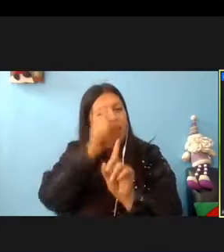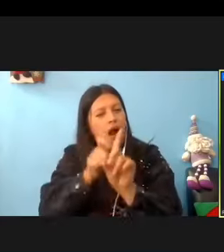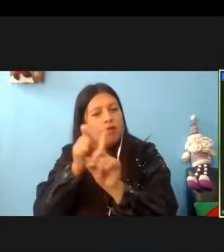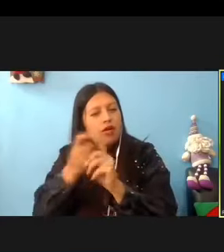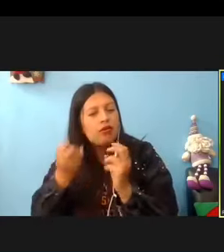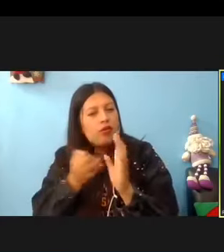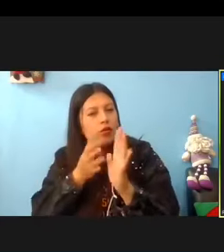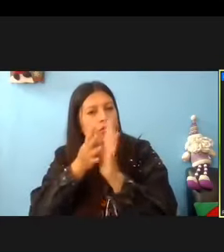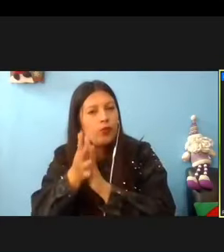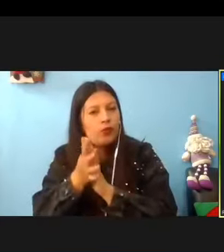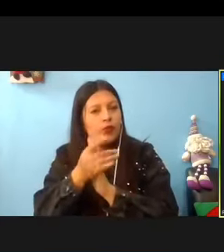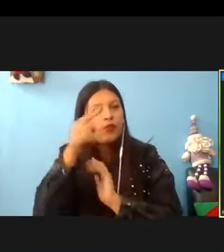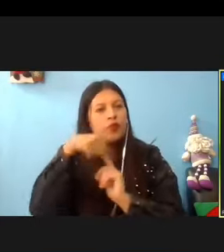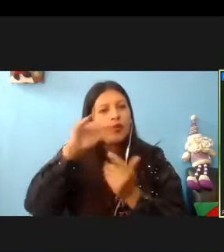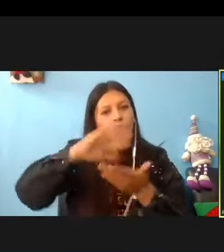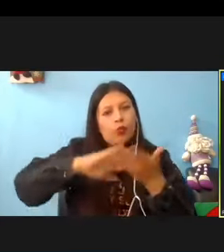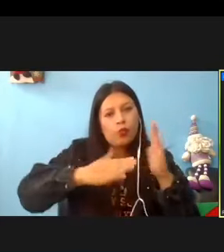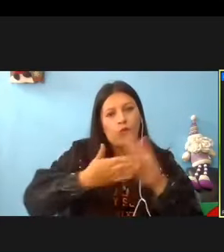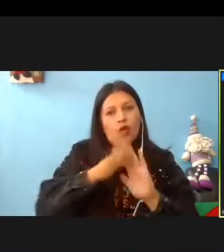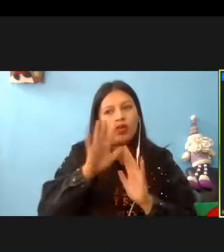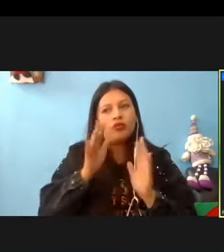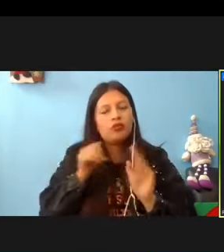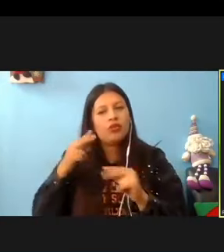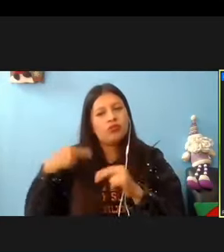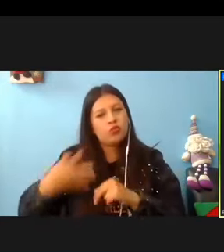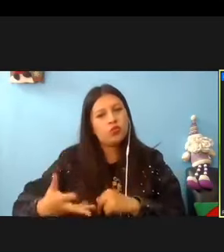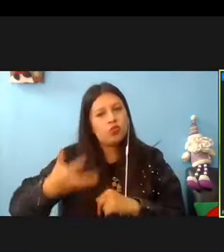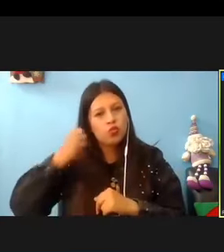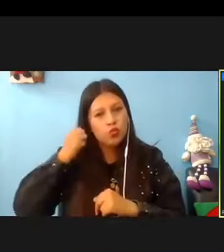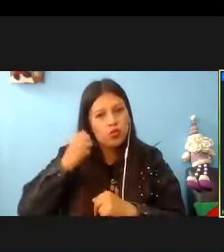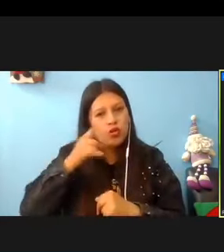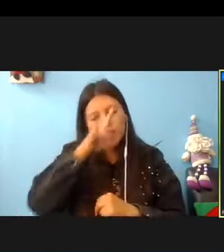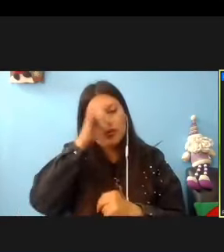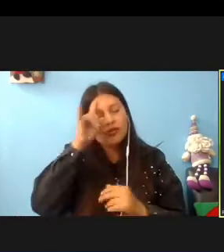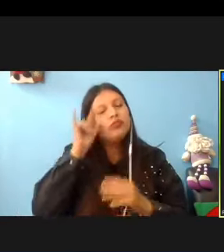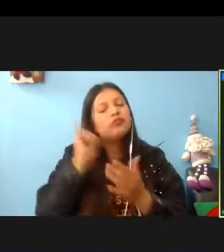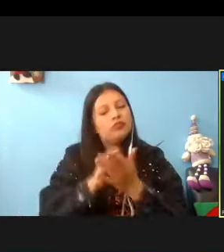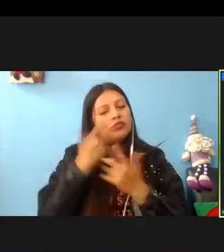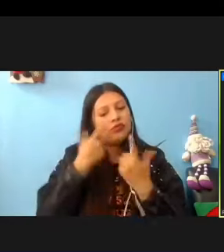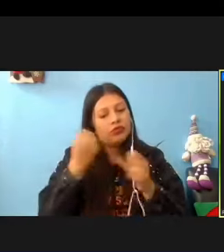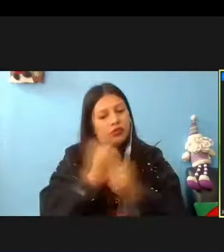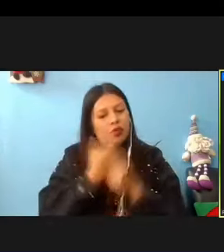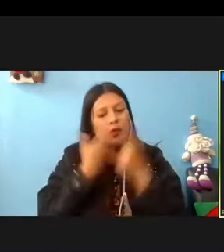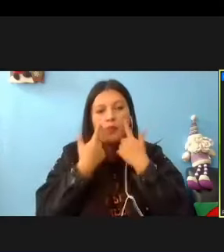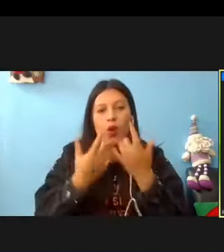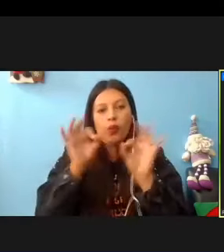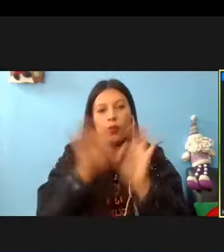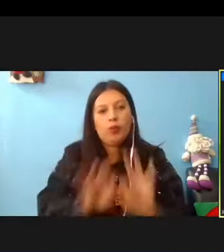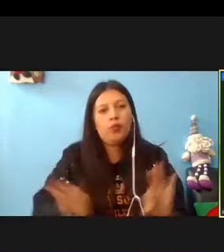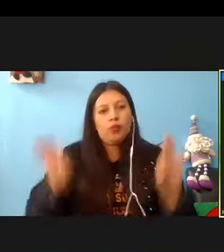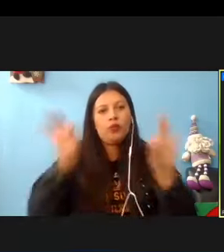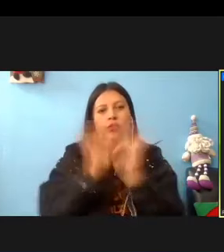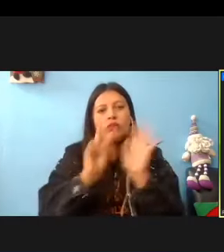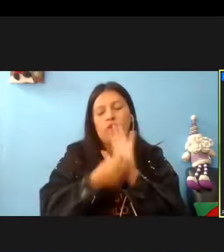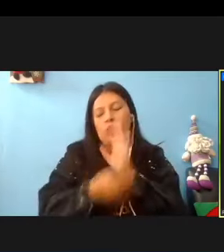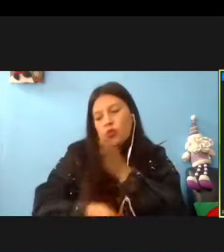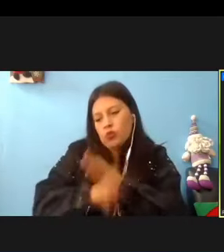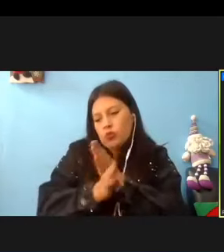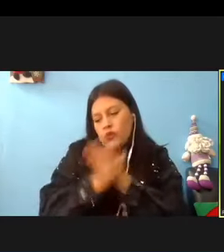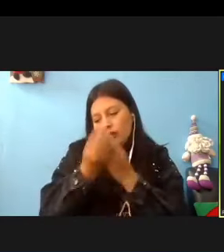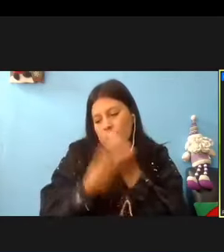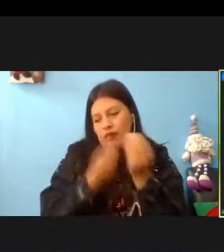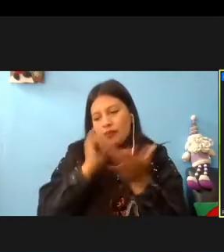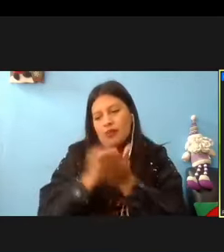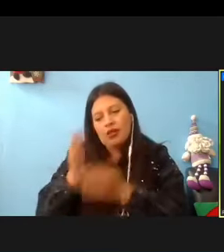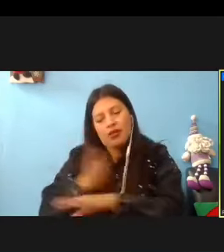personas y las comunidades sus historias. Entonces creo que tenemos un trabajo muy importante que seguir haciendo, y creo que como lo